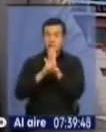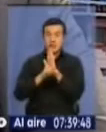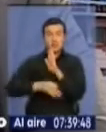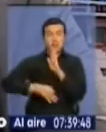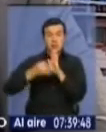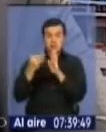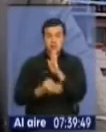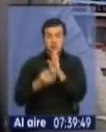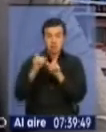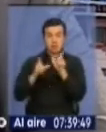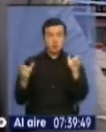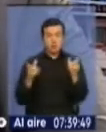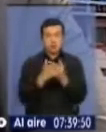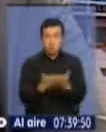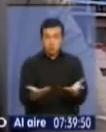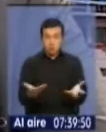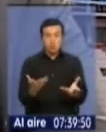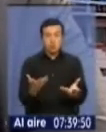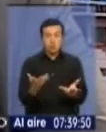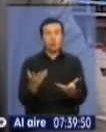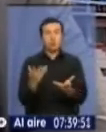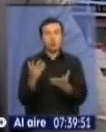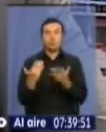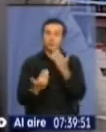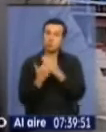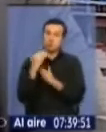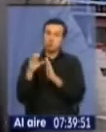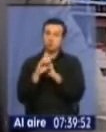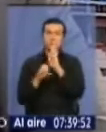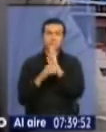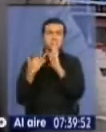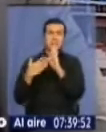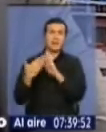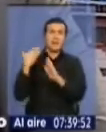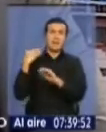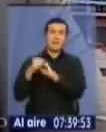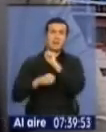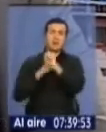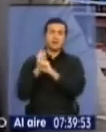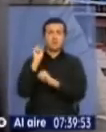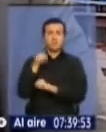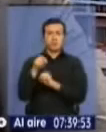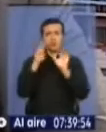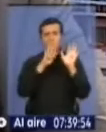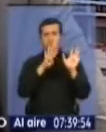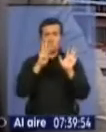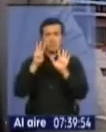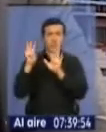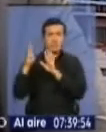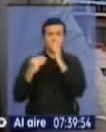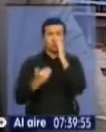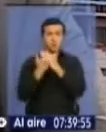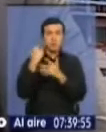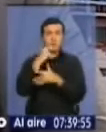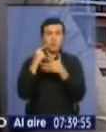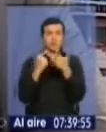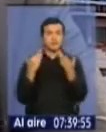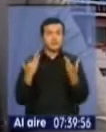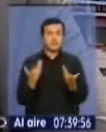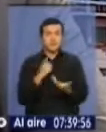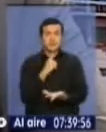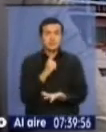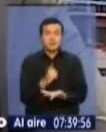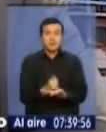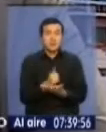para llegar a la ciudadanía, eso ya es un rasgo neoconstitucional y eso lo tenías en el año 1929. Que en Montecristi se produce una profundización, sí, sin lugar a